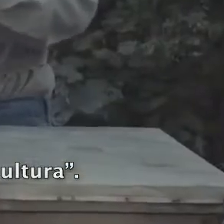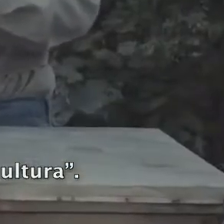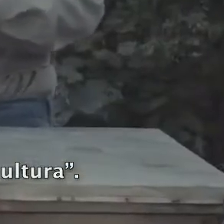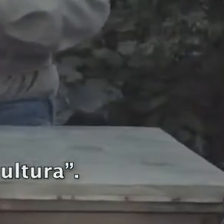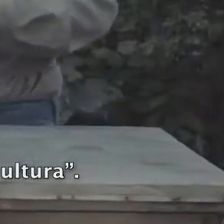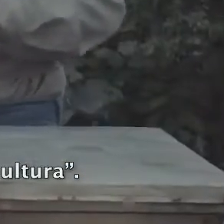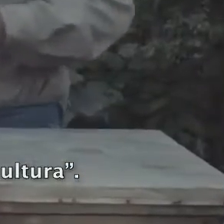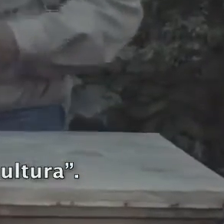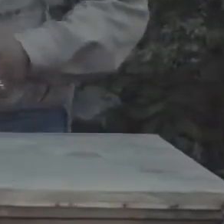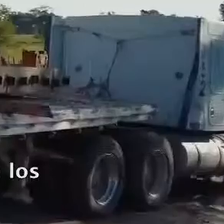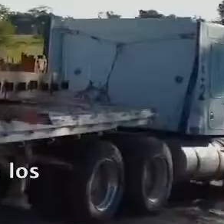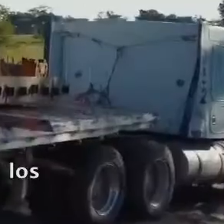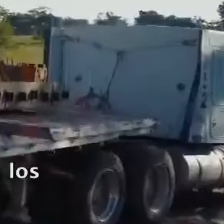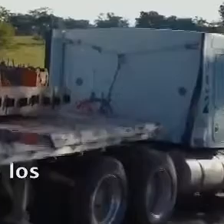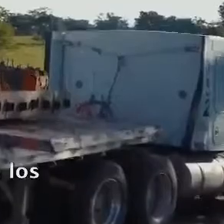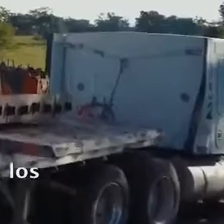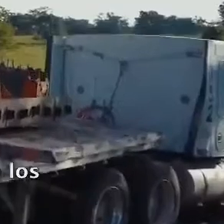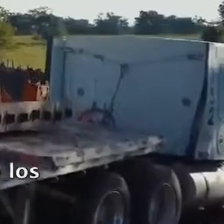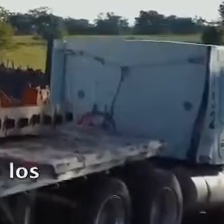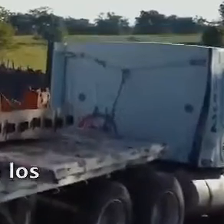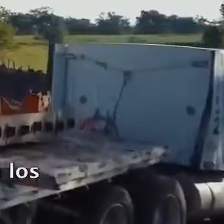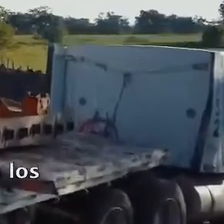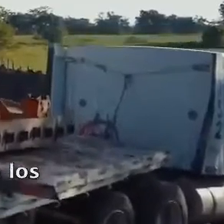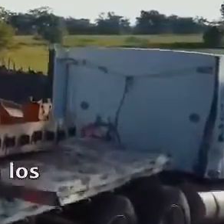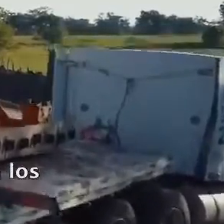Principios Básicos de Apicultura. Avanzamos un